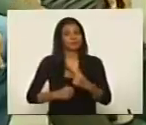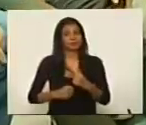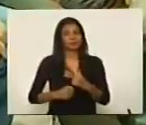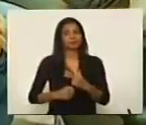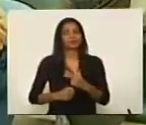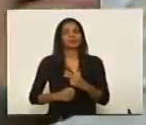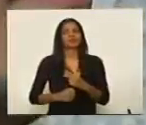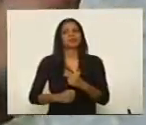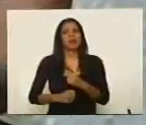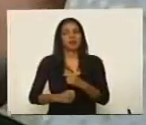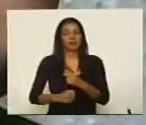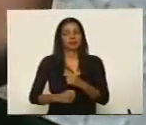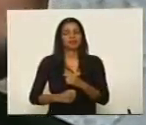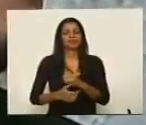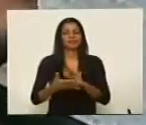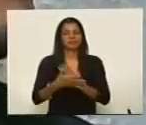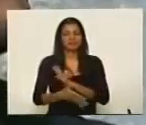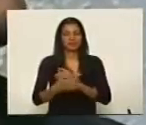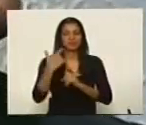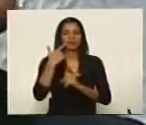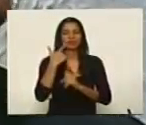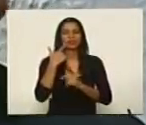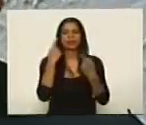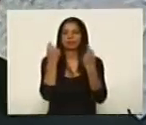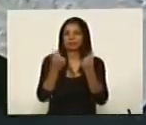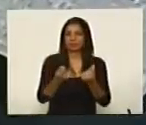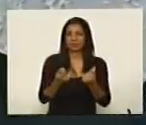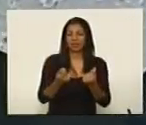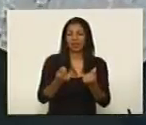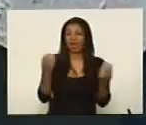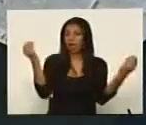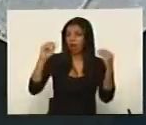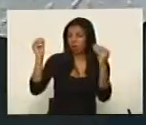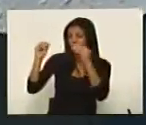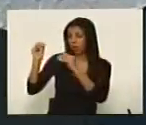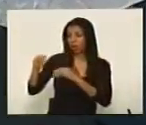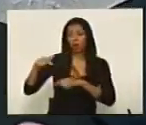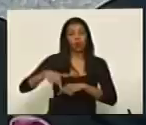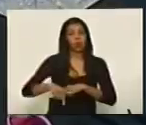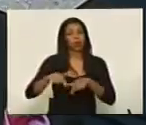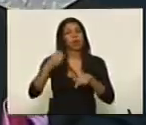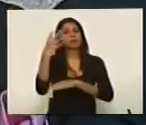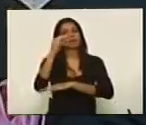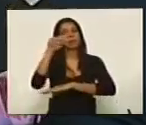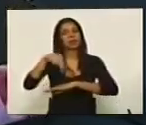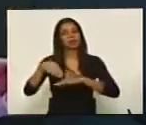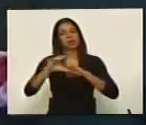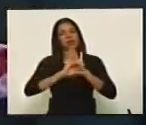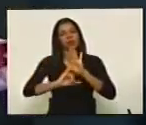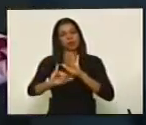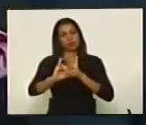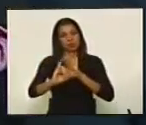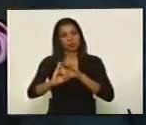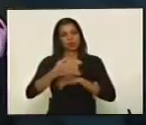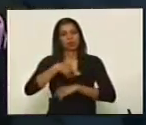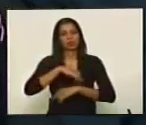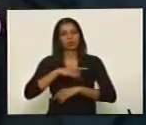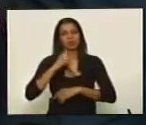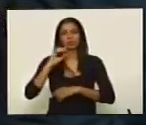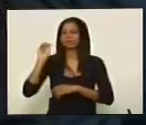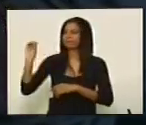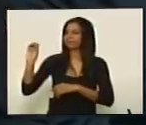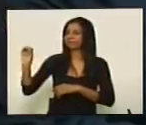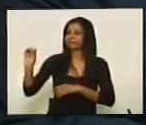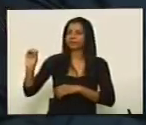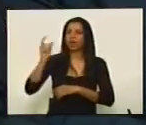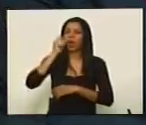esta herramienta financiera y del acuerdo que hoy vamos a aprobar aquí en la Asamblea Nacional Constituyente, vamos a darle la palabra